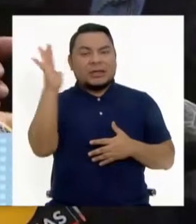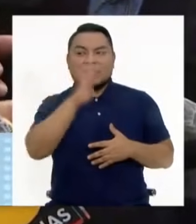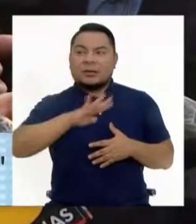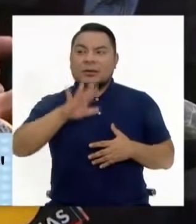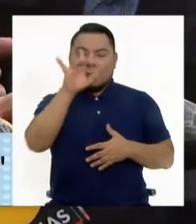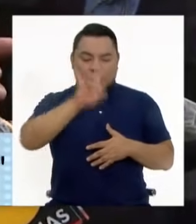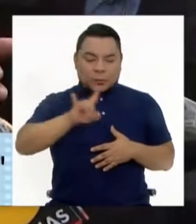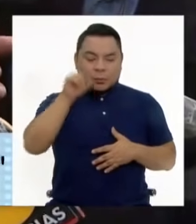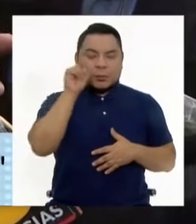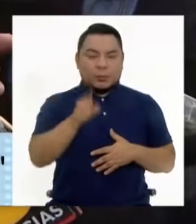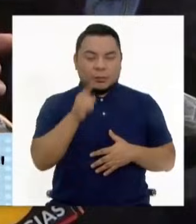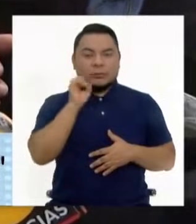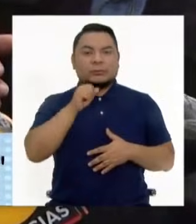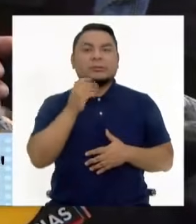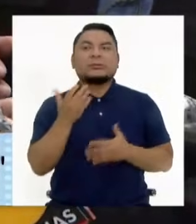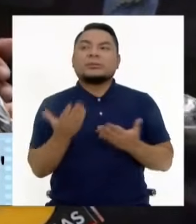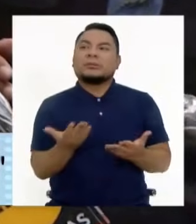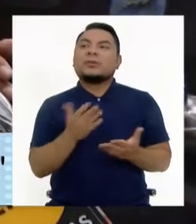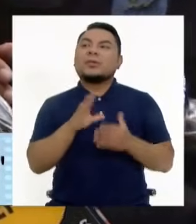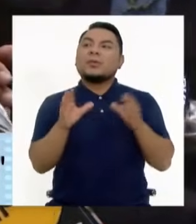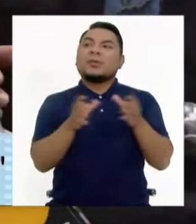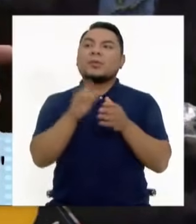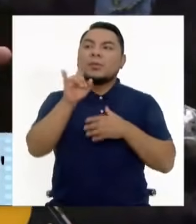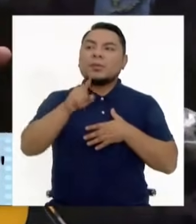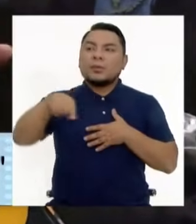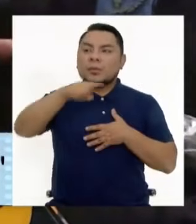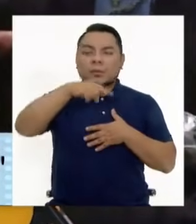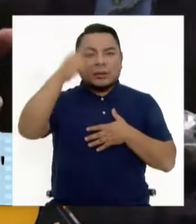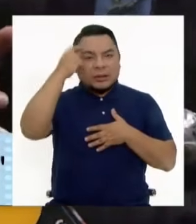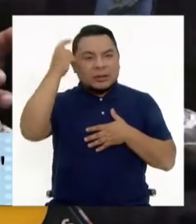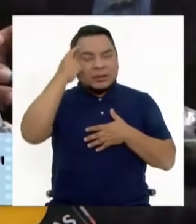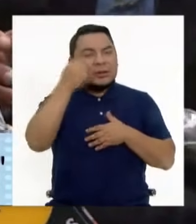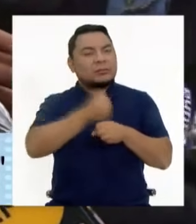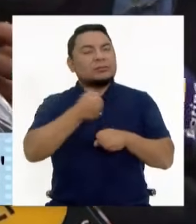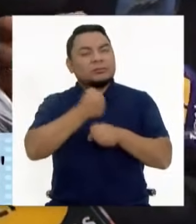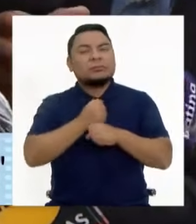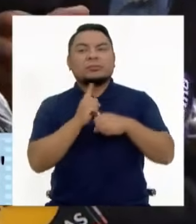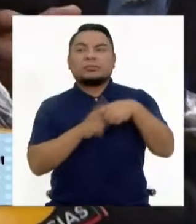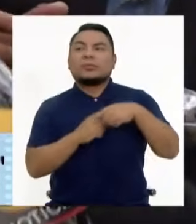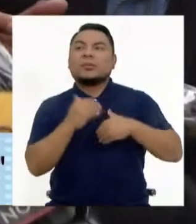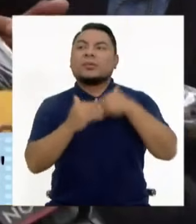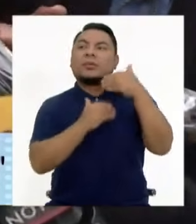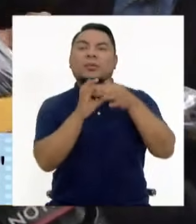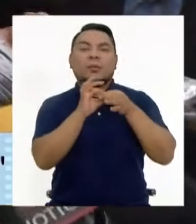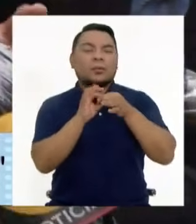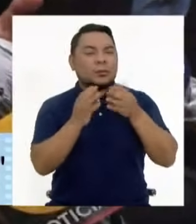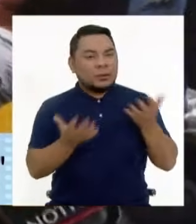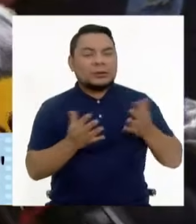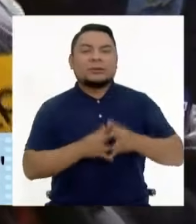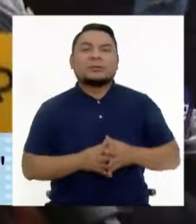se utiliza para destruir, más bien le pido que utilicen la inteligencia para construir un país mejor.